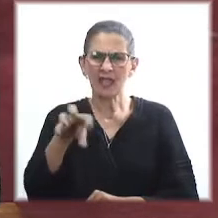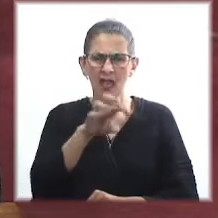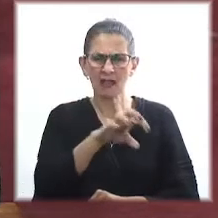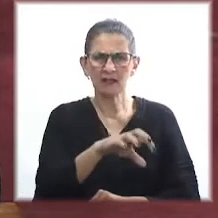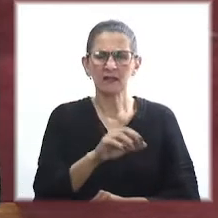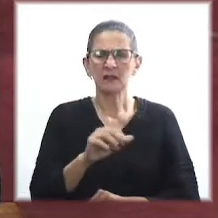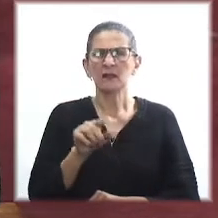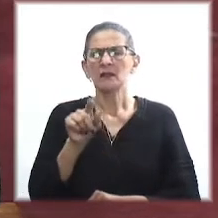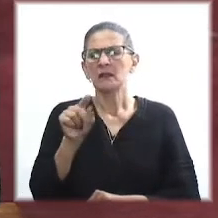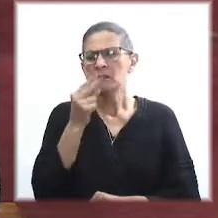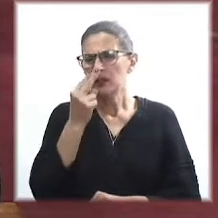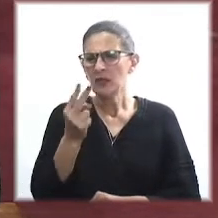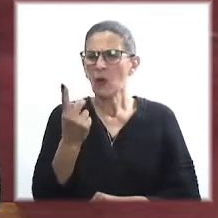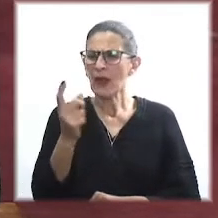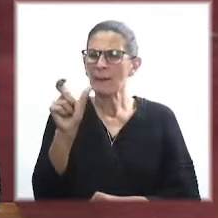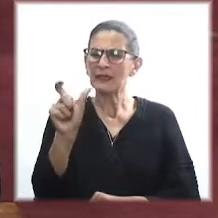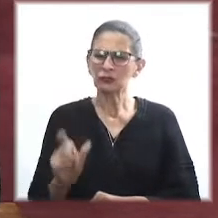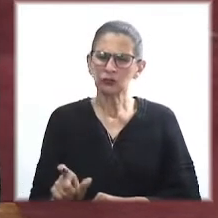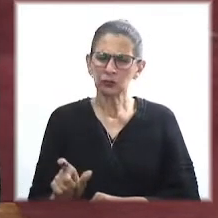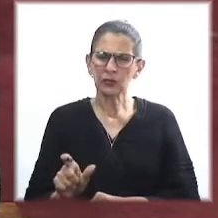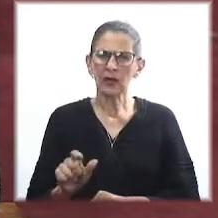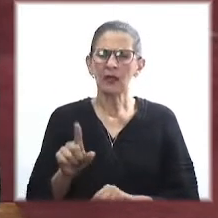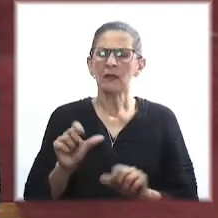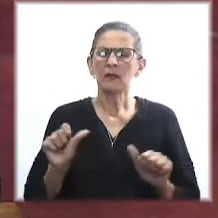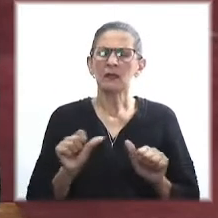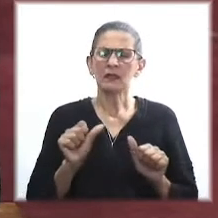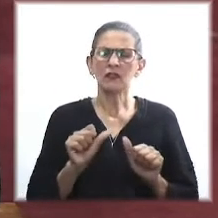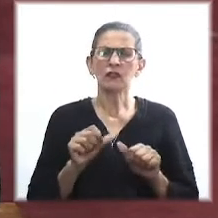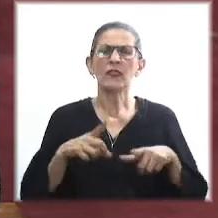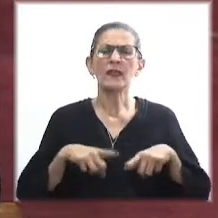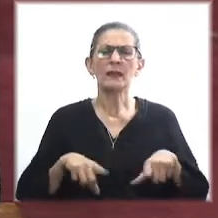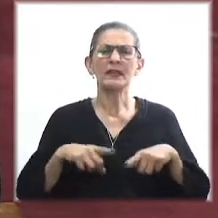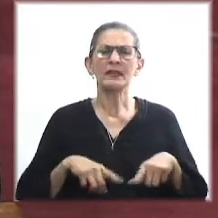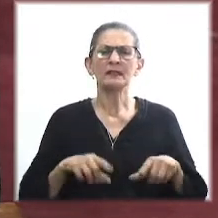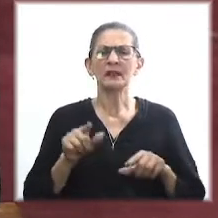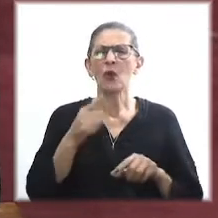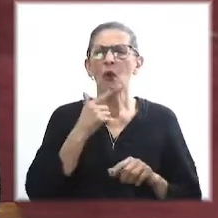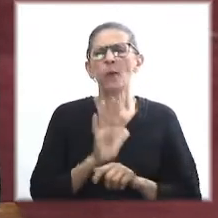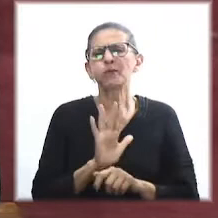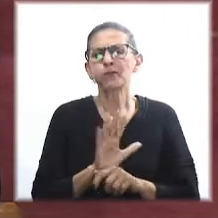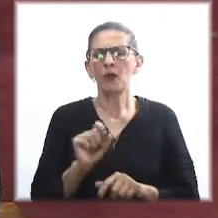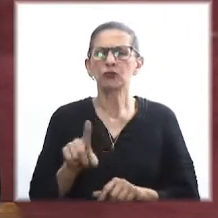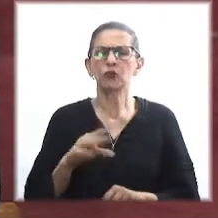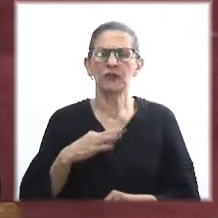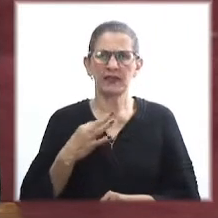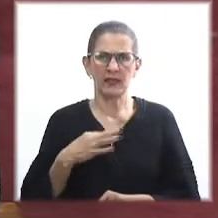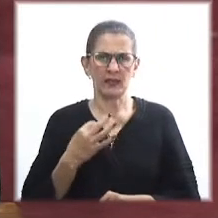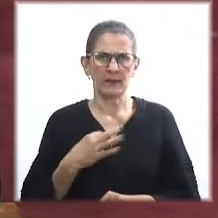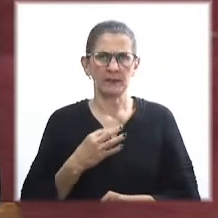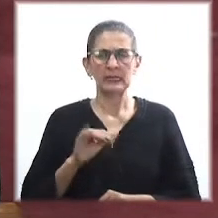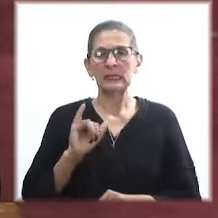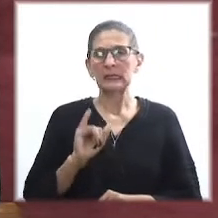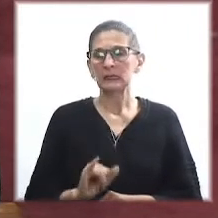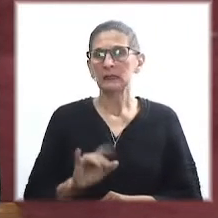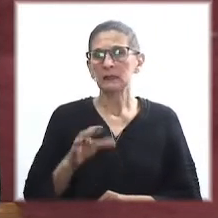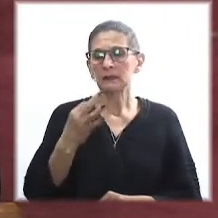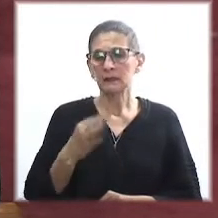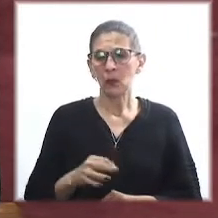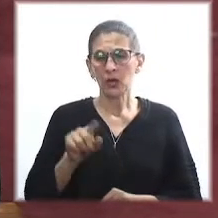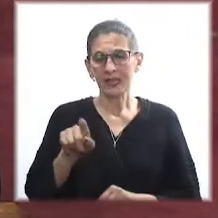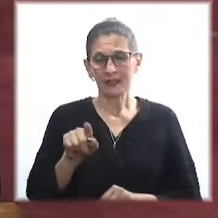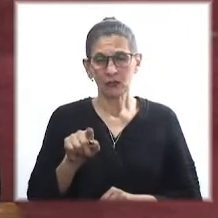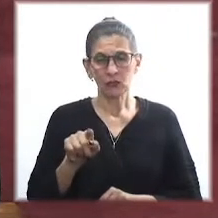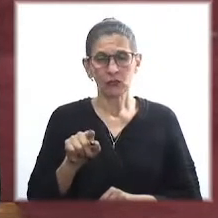Y uno veía una persona que había hecho del ministerio su propia vida. Y eso seguramente